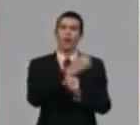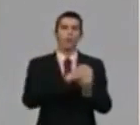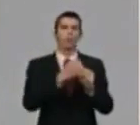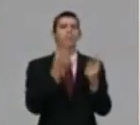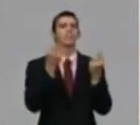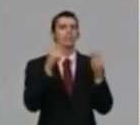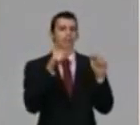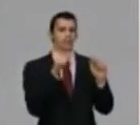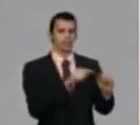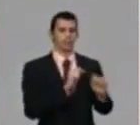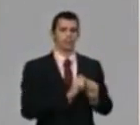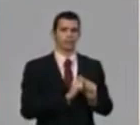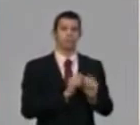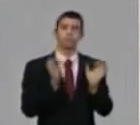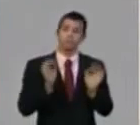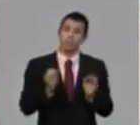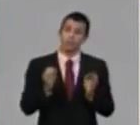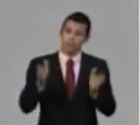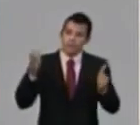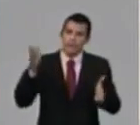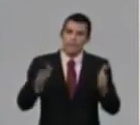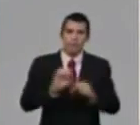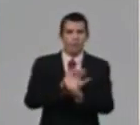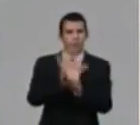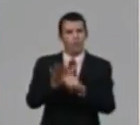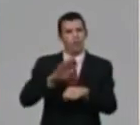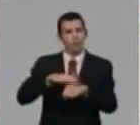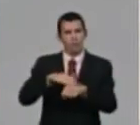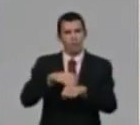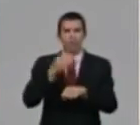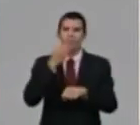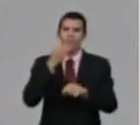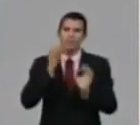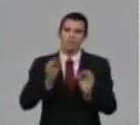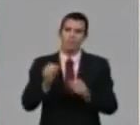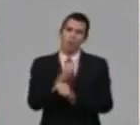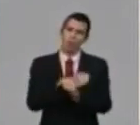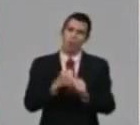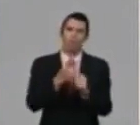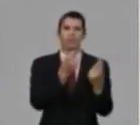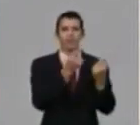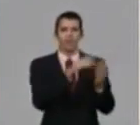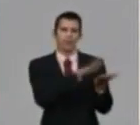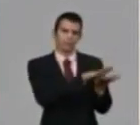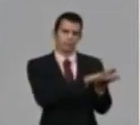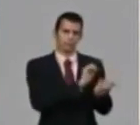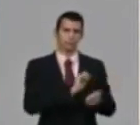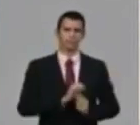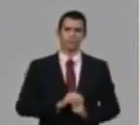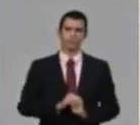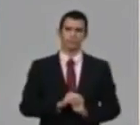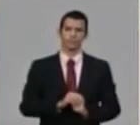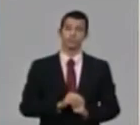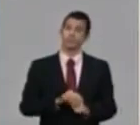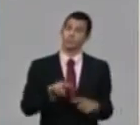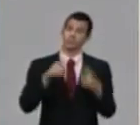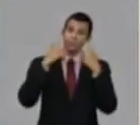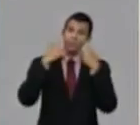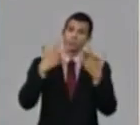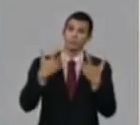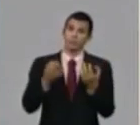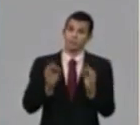provocada por la COVID-19 puedan liberar esos recursos y emplearlos durante el ejercicio fiscal. Esa es una ventaja que también